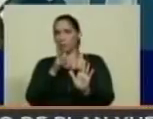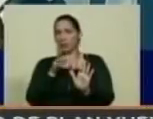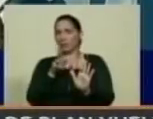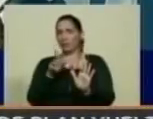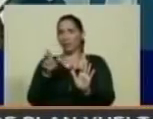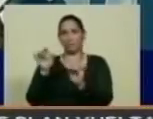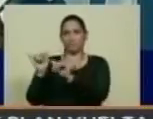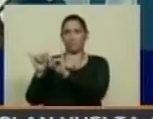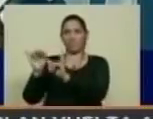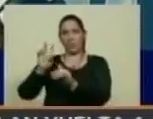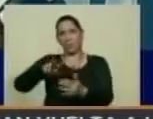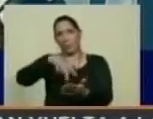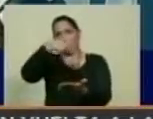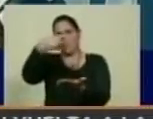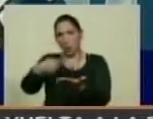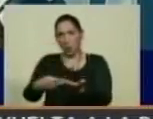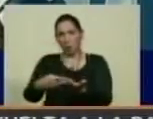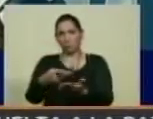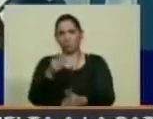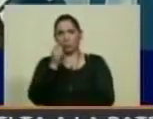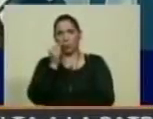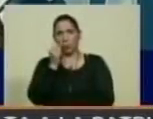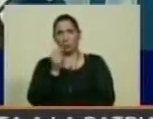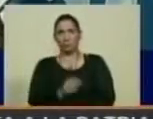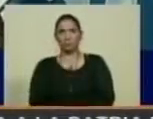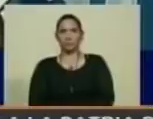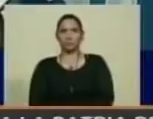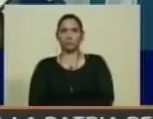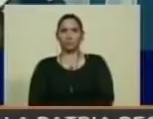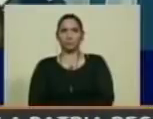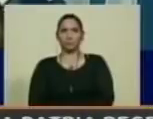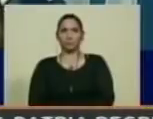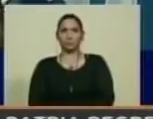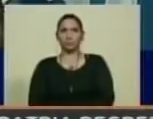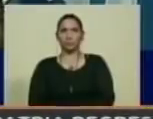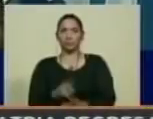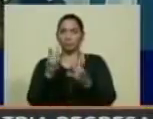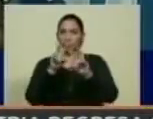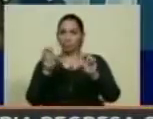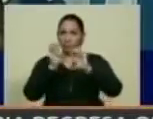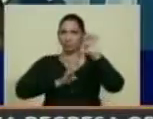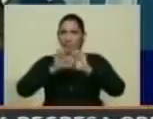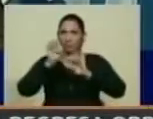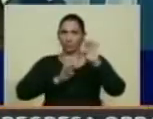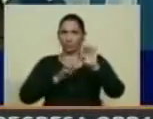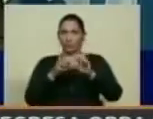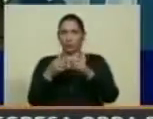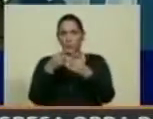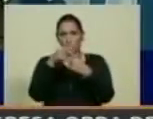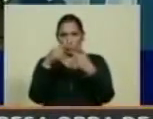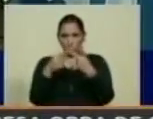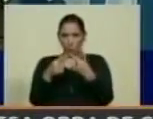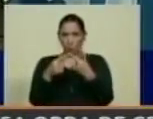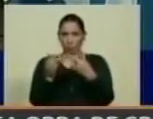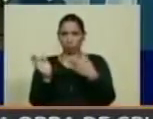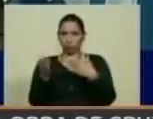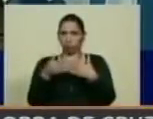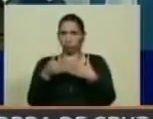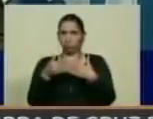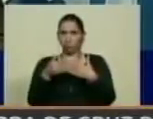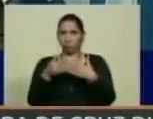Albán. Es importante aclarar que la autopsia arrojó 2 conclusiones claves